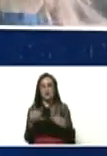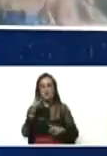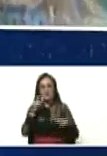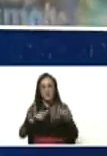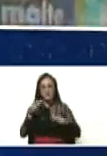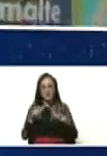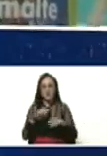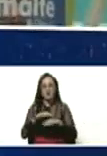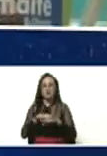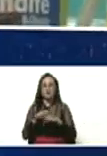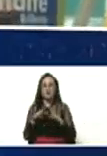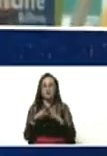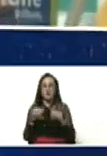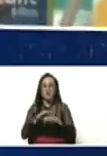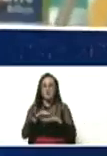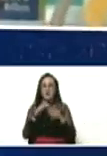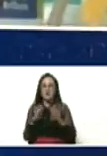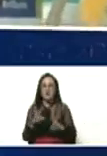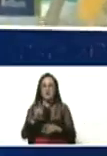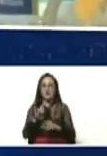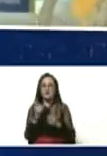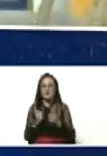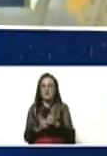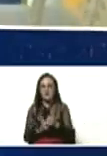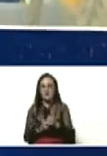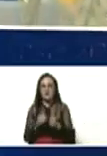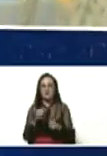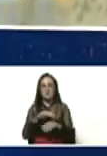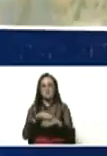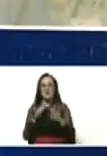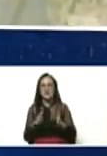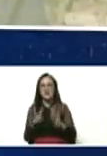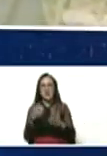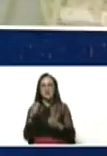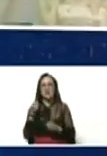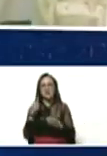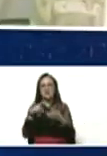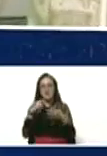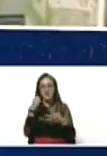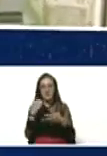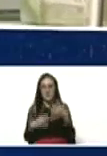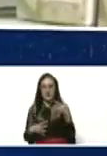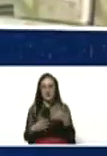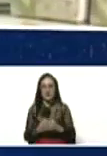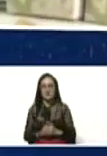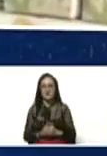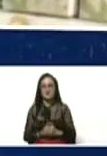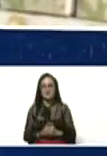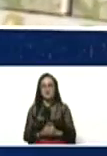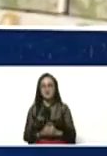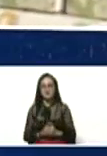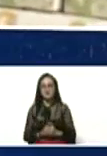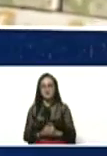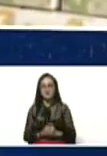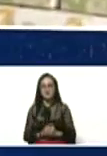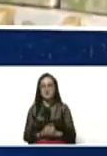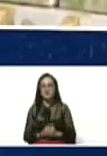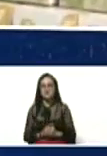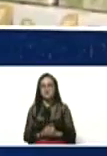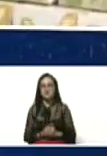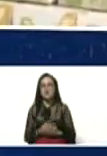de todos los ministerios, viceministerios, hemos tenido aquí en estos espacios diferentes materiales, hemos contado con